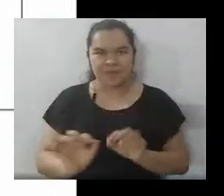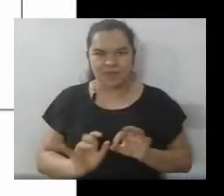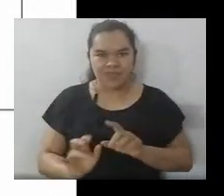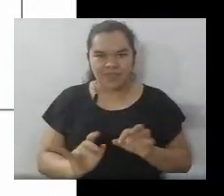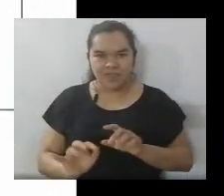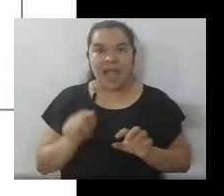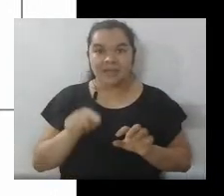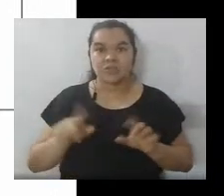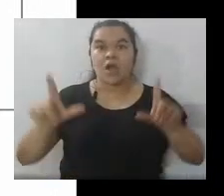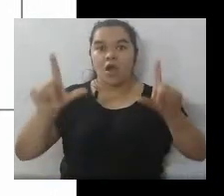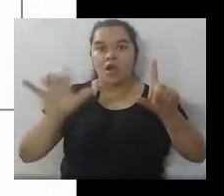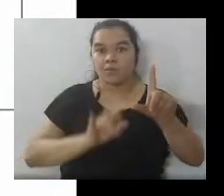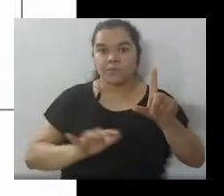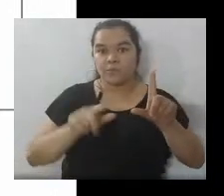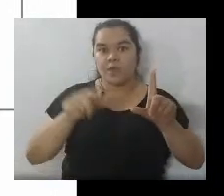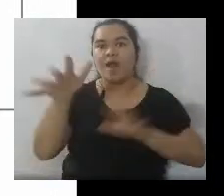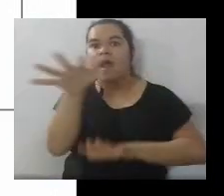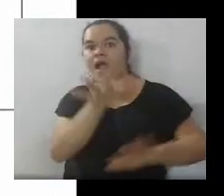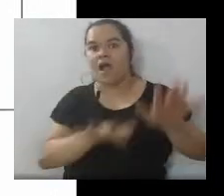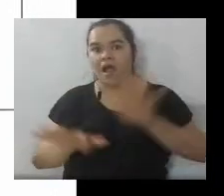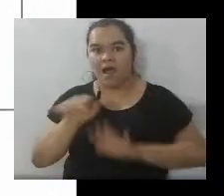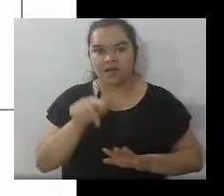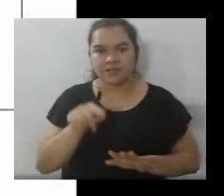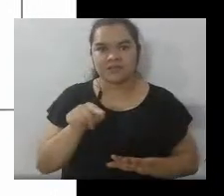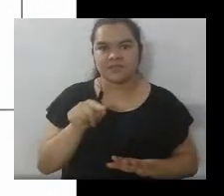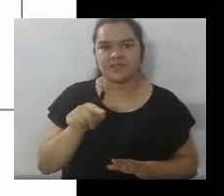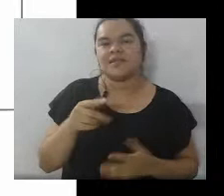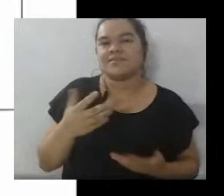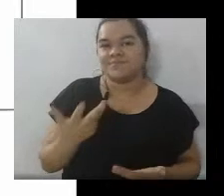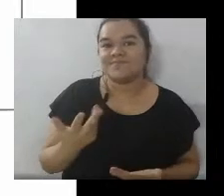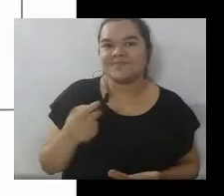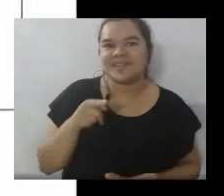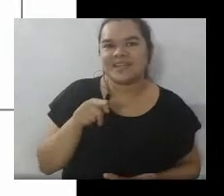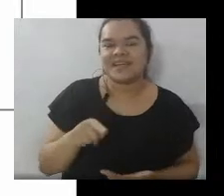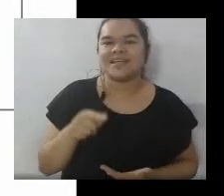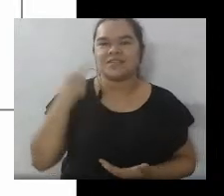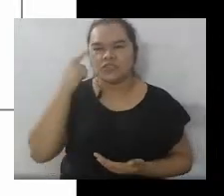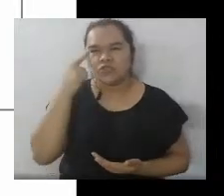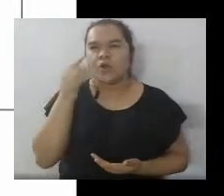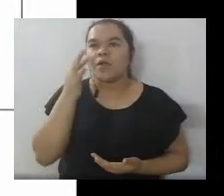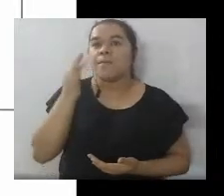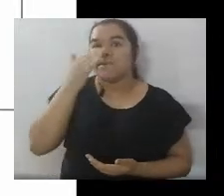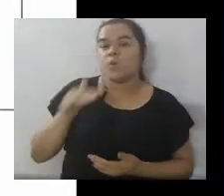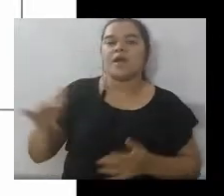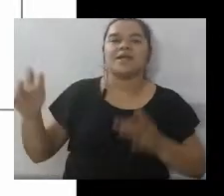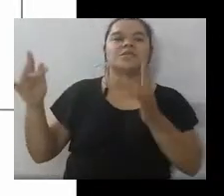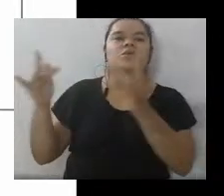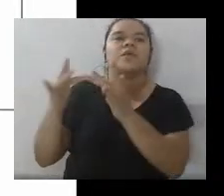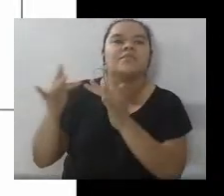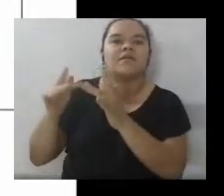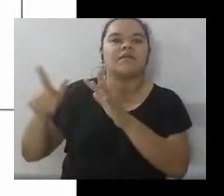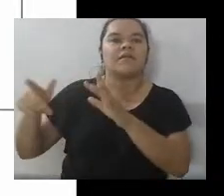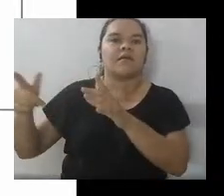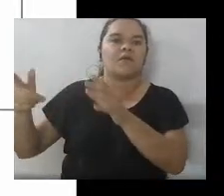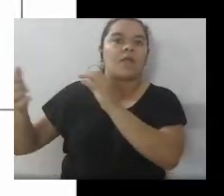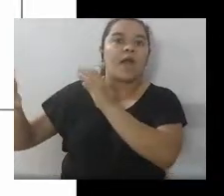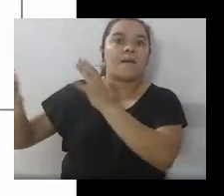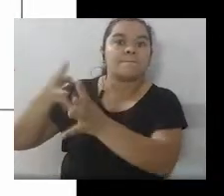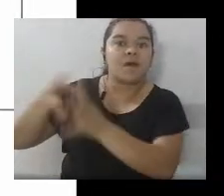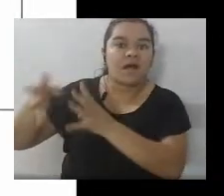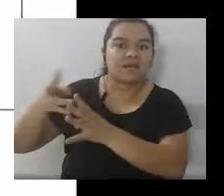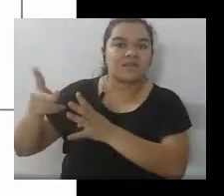dice, y ver su resultado ahí funcionando en una máquina, en una página de internet, en un sistema, ¿no?